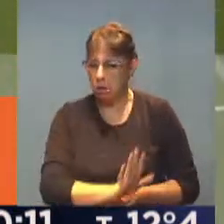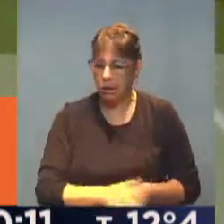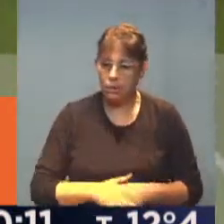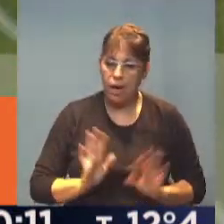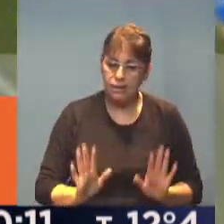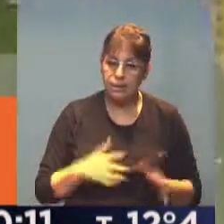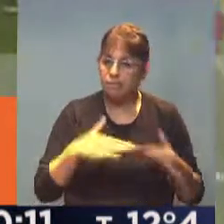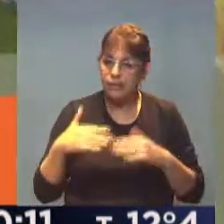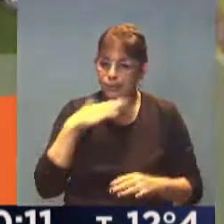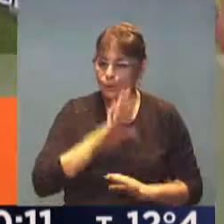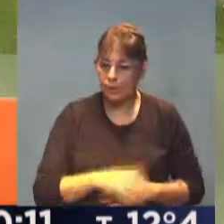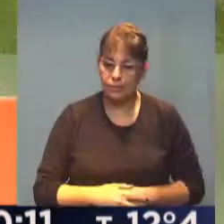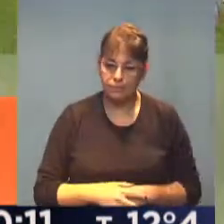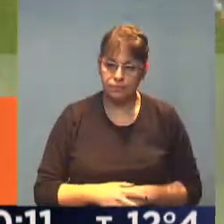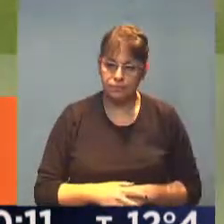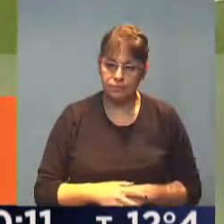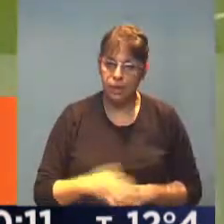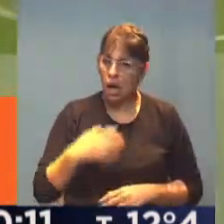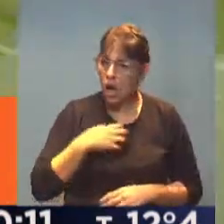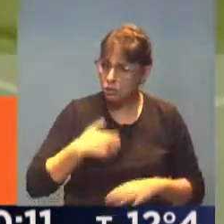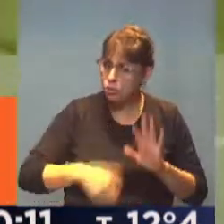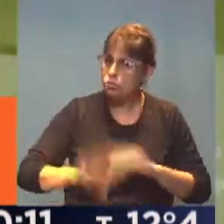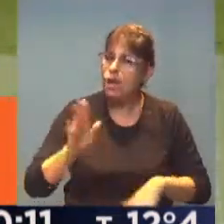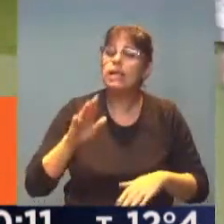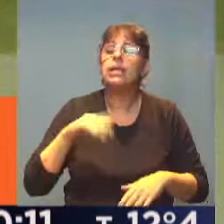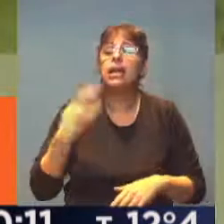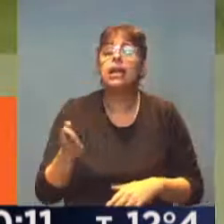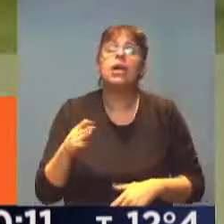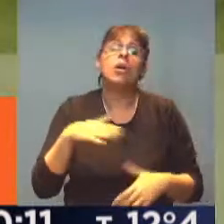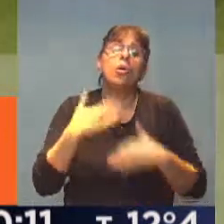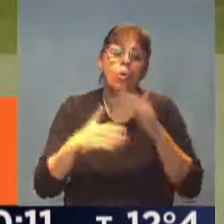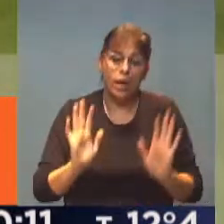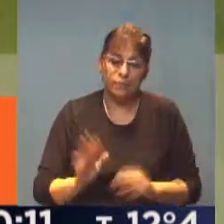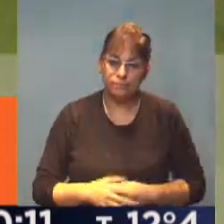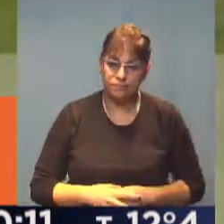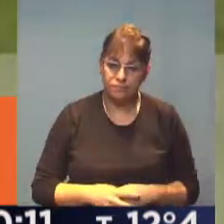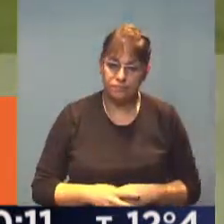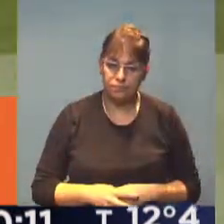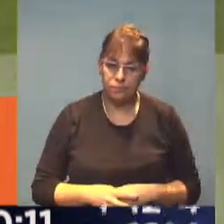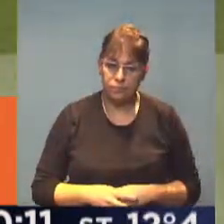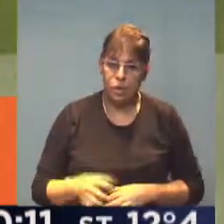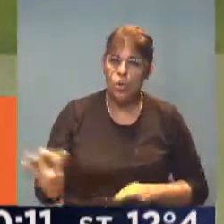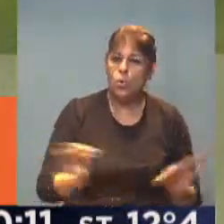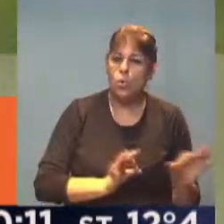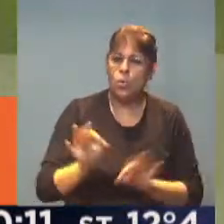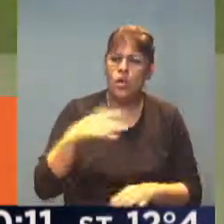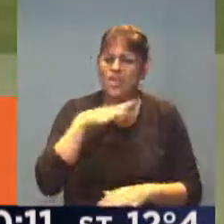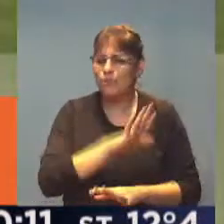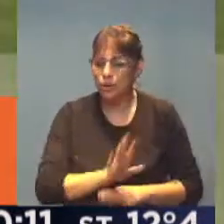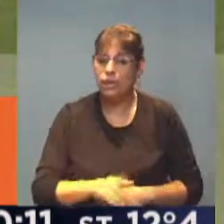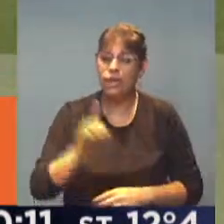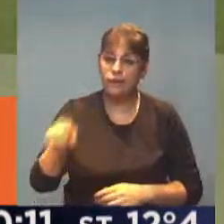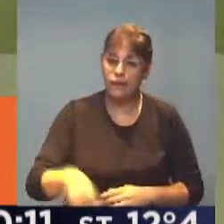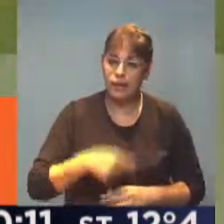sea, con más actitud que fútbol, Cabral, en una jugada desprolija,